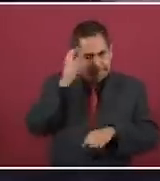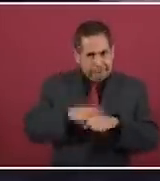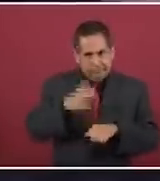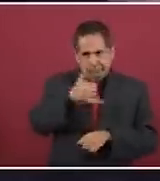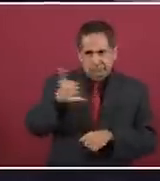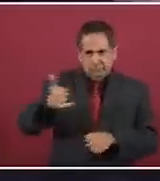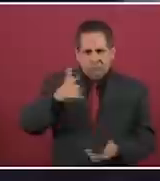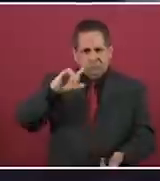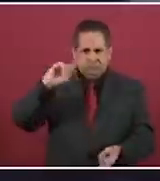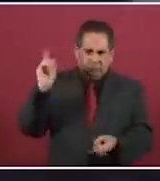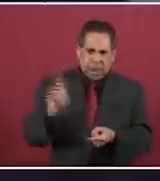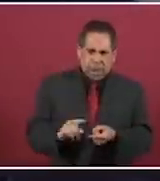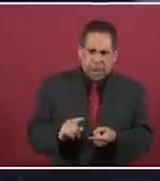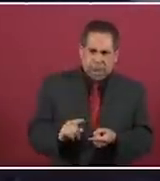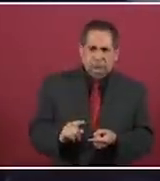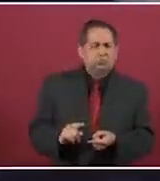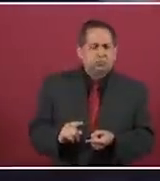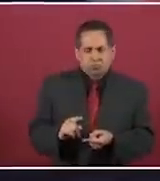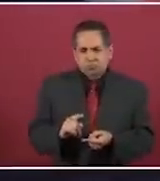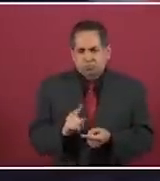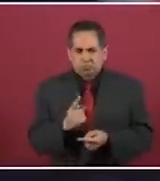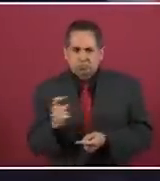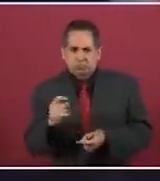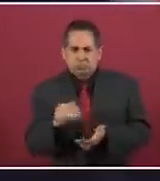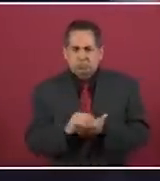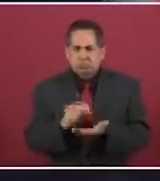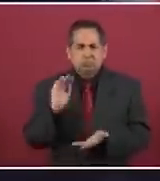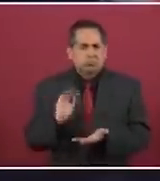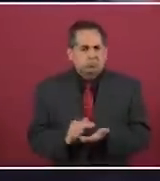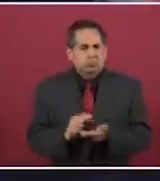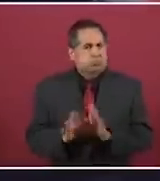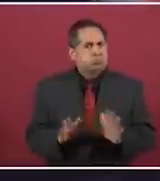ya se ajustó a 100,000.